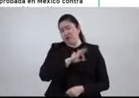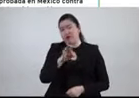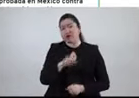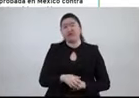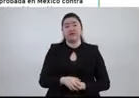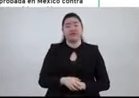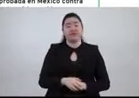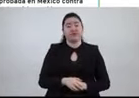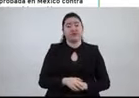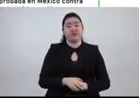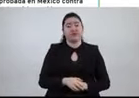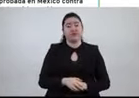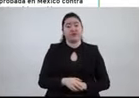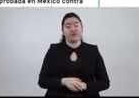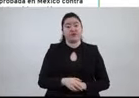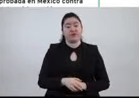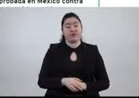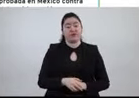virus se